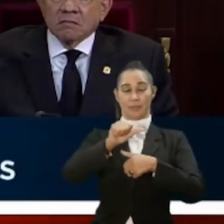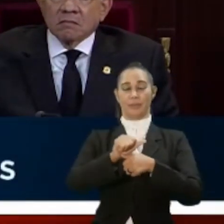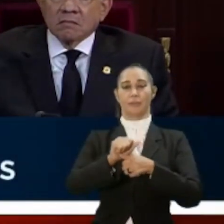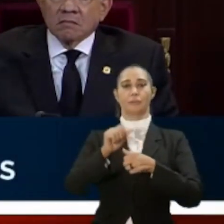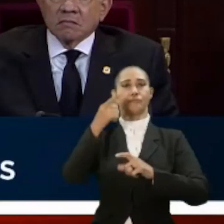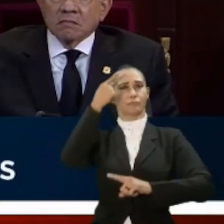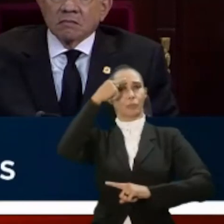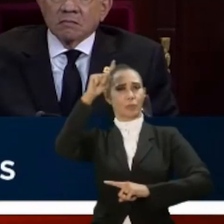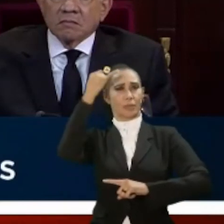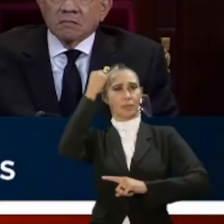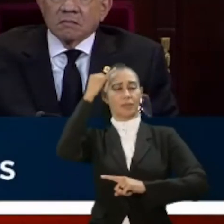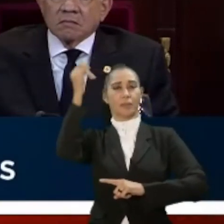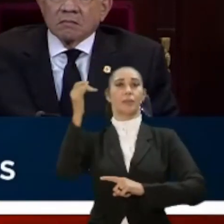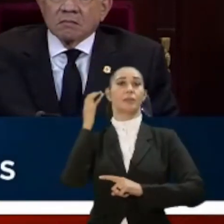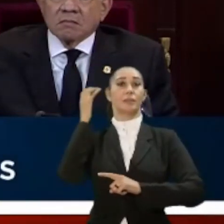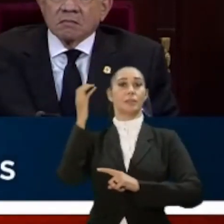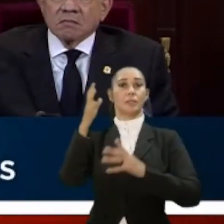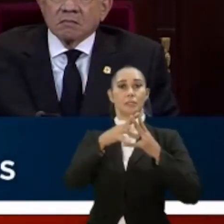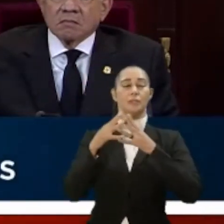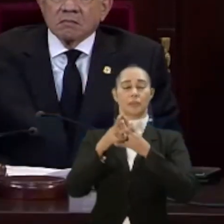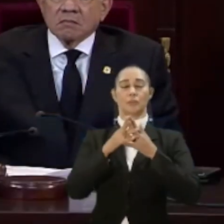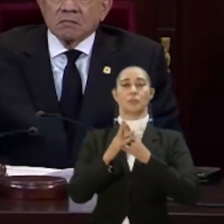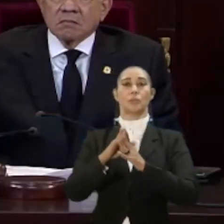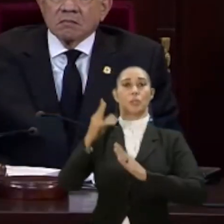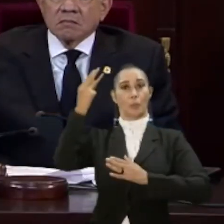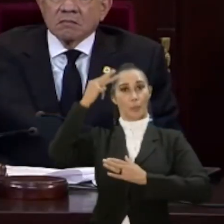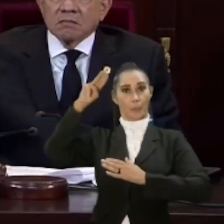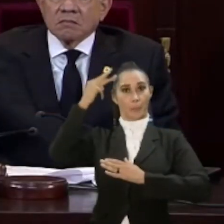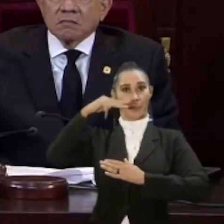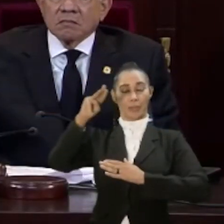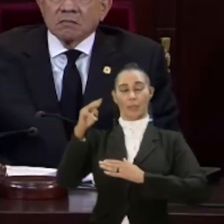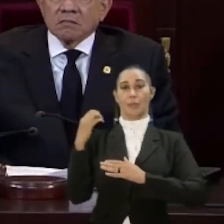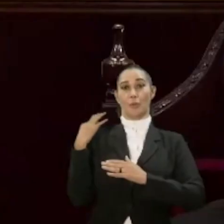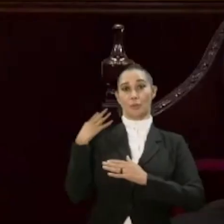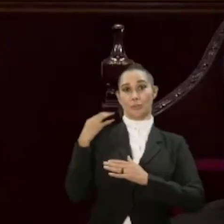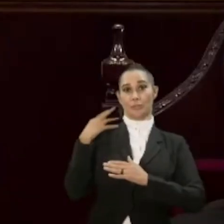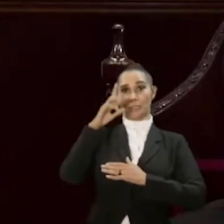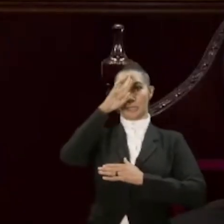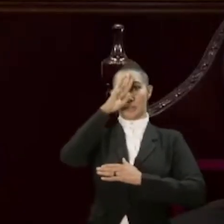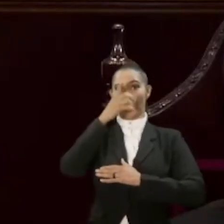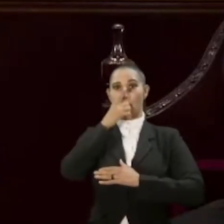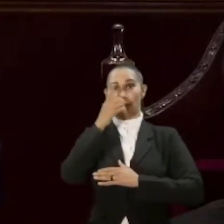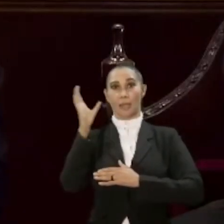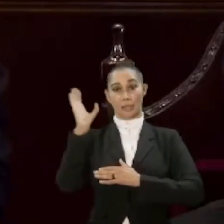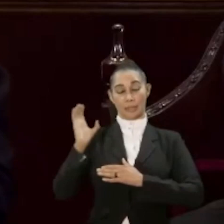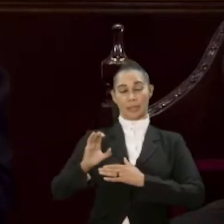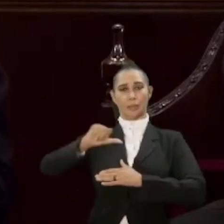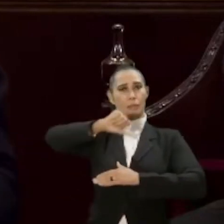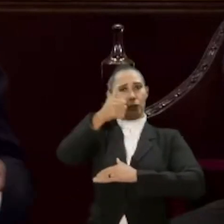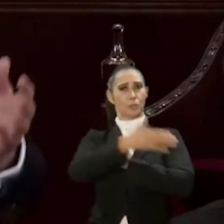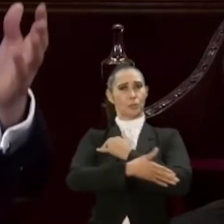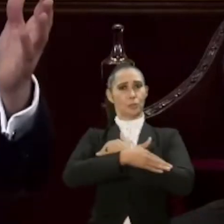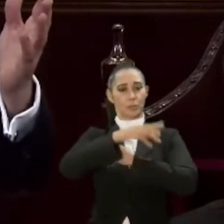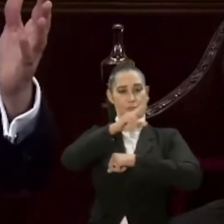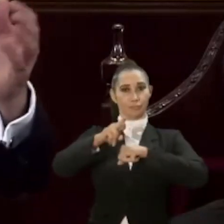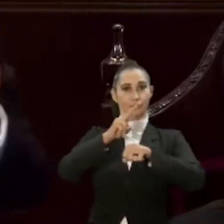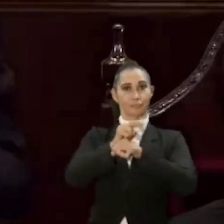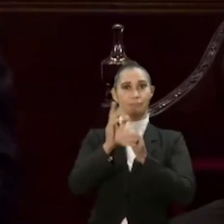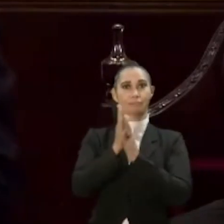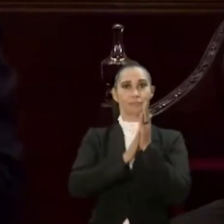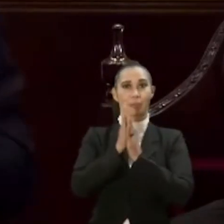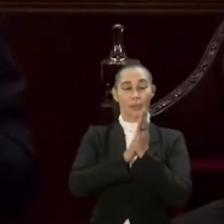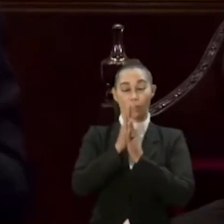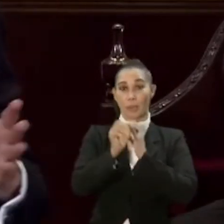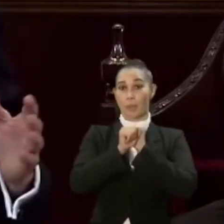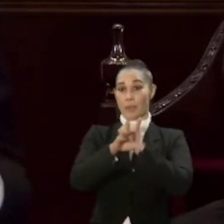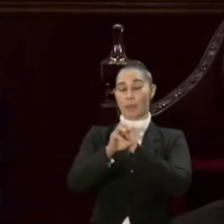de Estados Unidos junto a México, Canadá, Costa Rica, Colombia, Chile, República Dominicana y otros países de la región para promover un marco